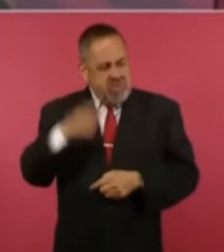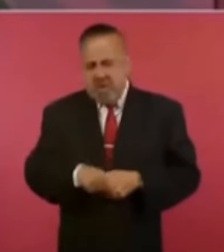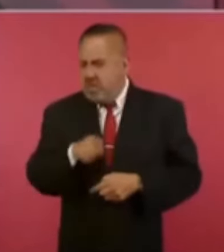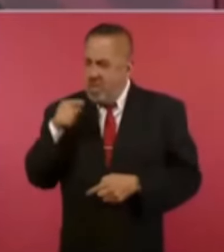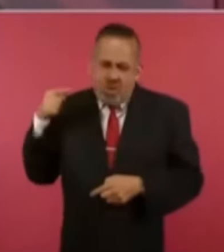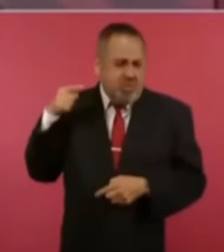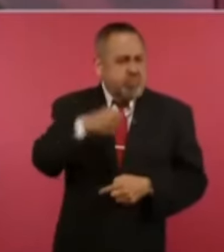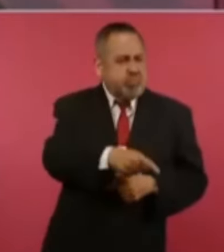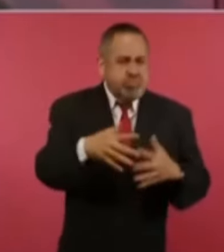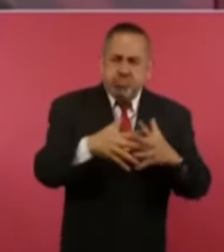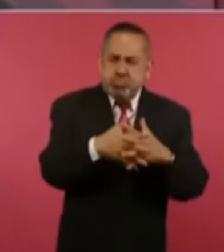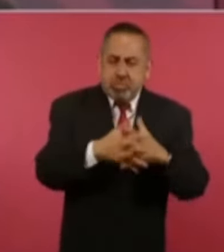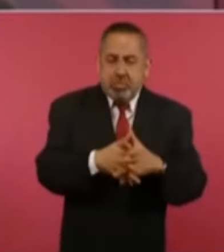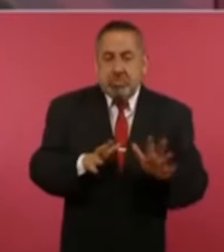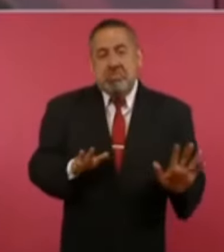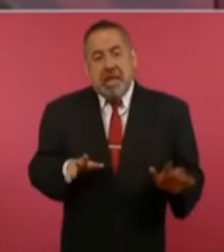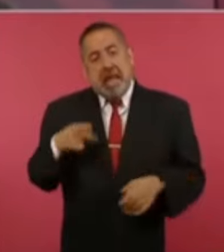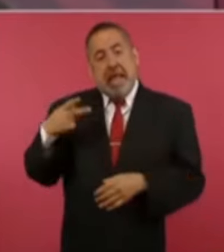aunque sea